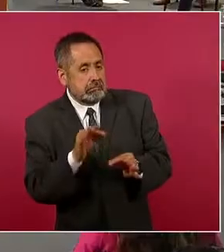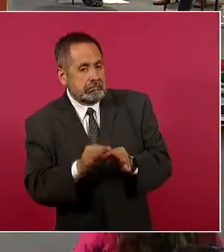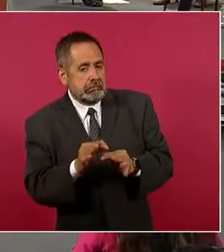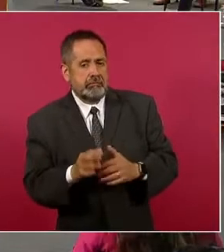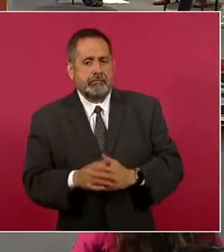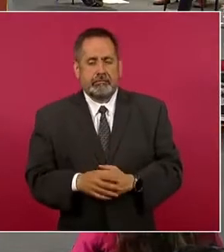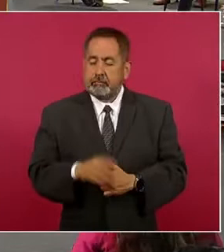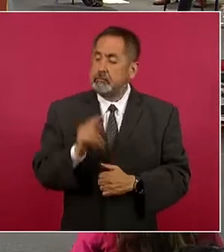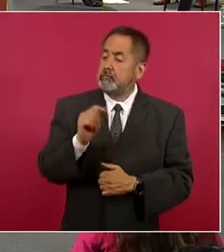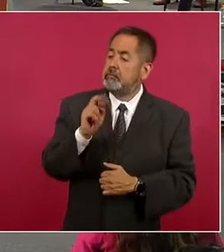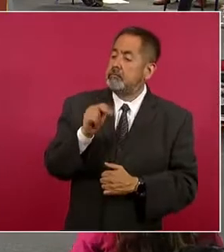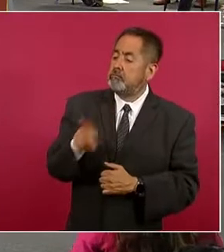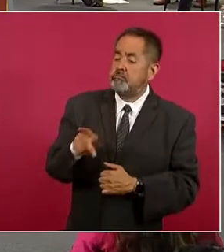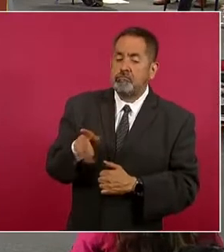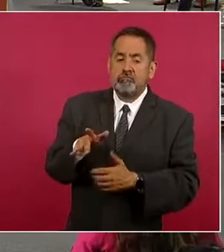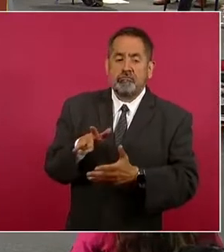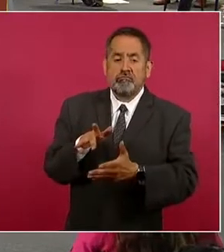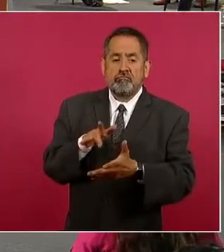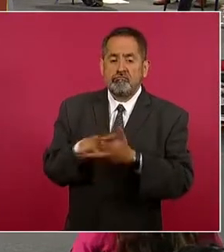Trump